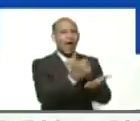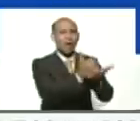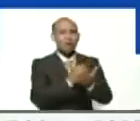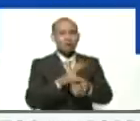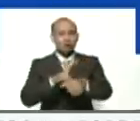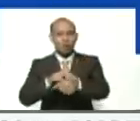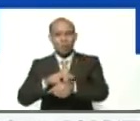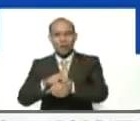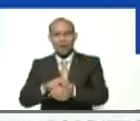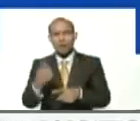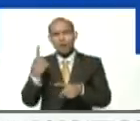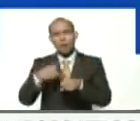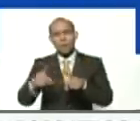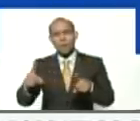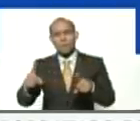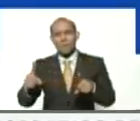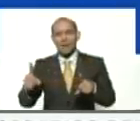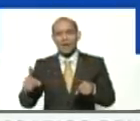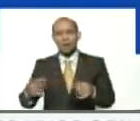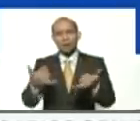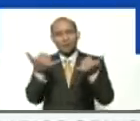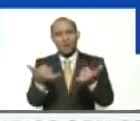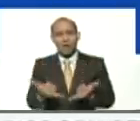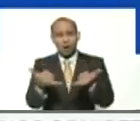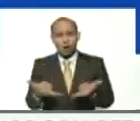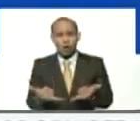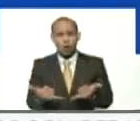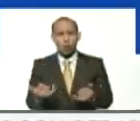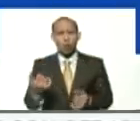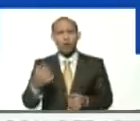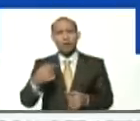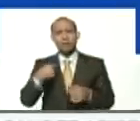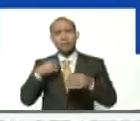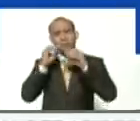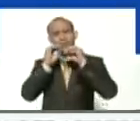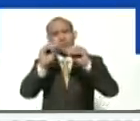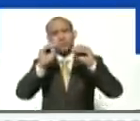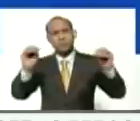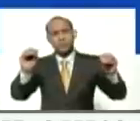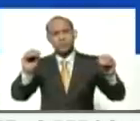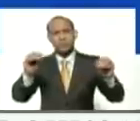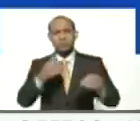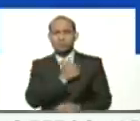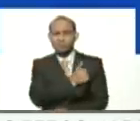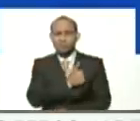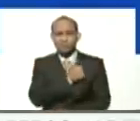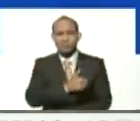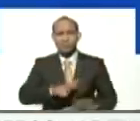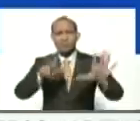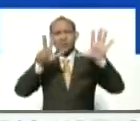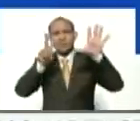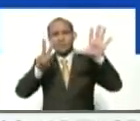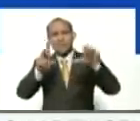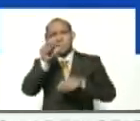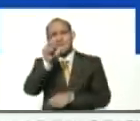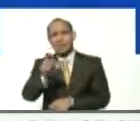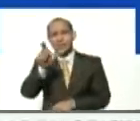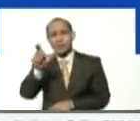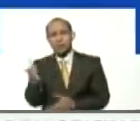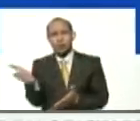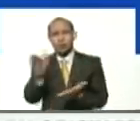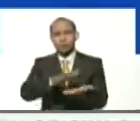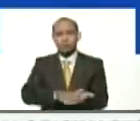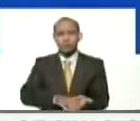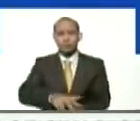bueno lamentablemente debemos informar del fallecimiento de siete personas tres de